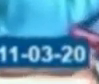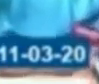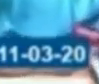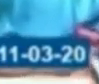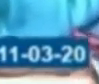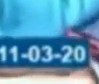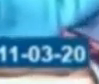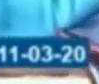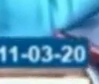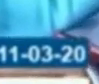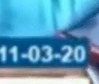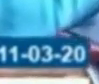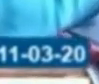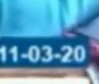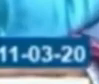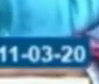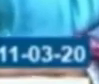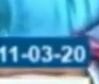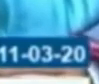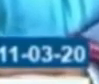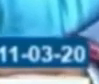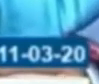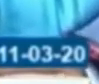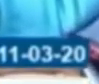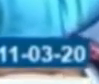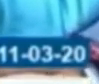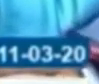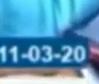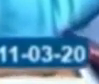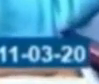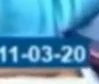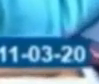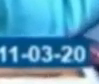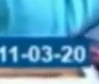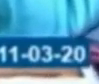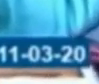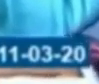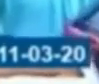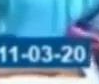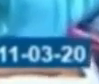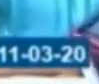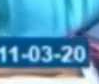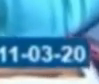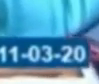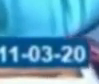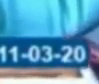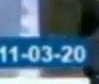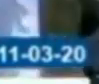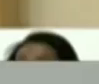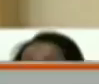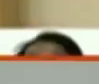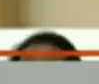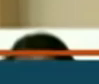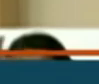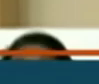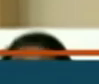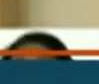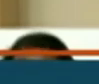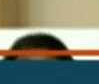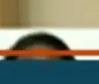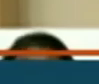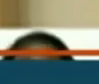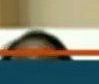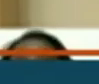con Rodríguez: en la situación que tenemos de salud, nosotros podemos hospitalizar todos los casos y aislarlos en